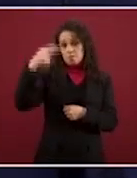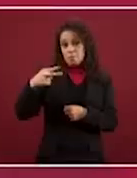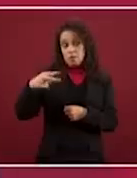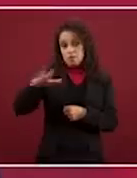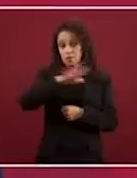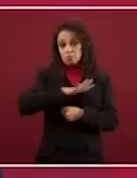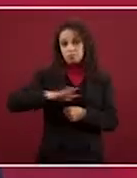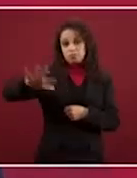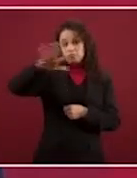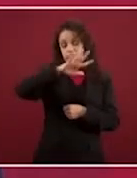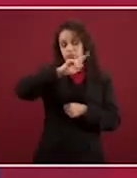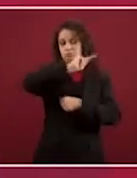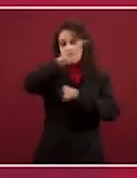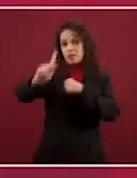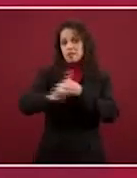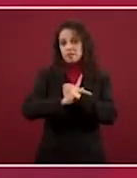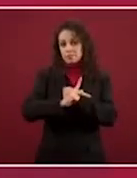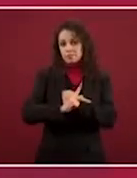mexicanos.